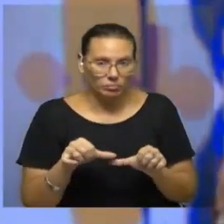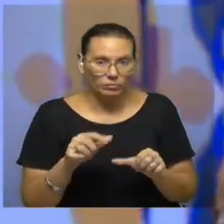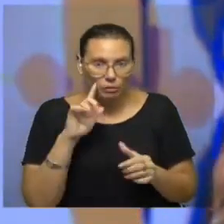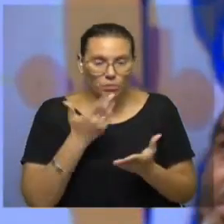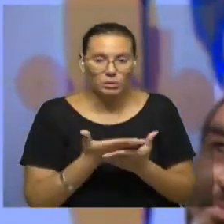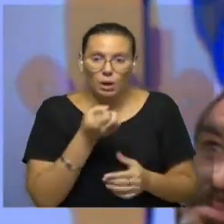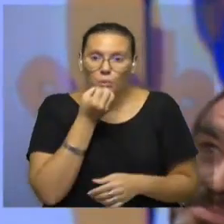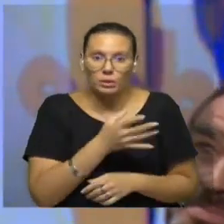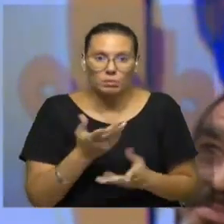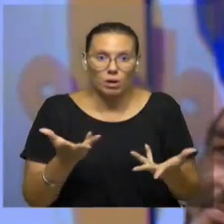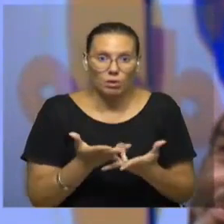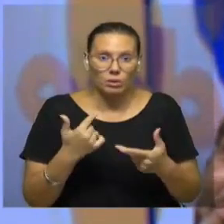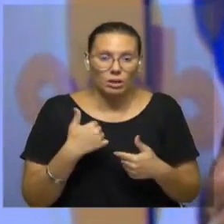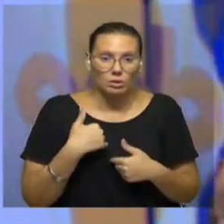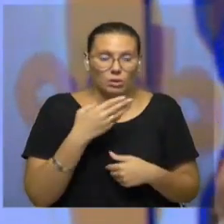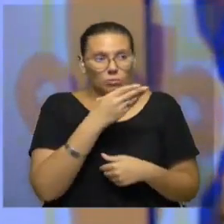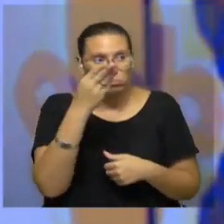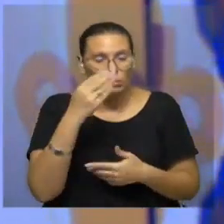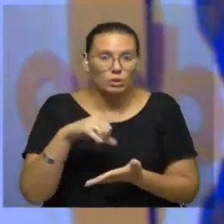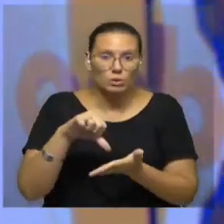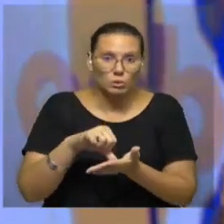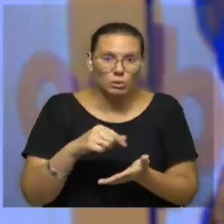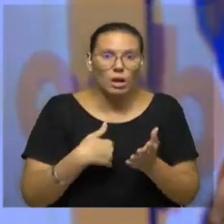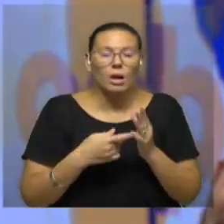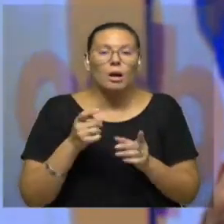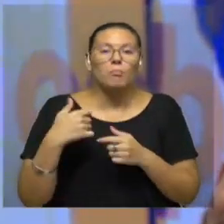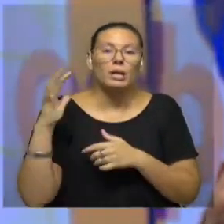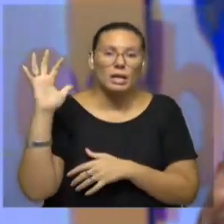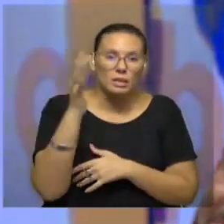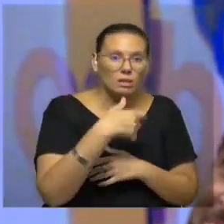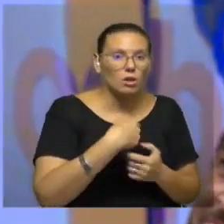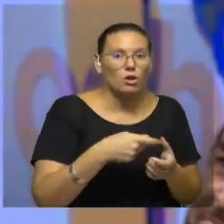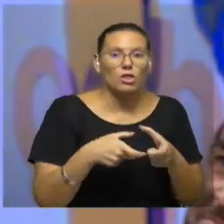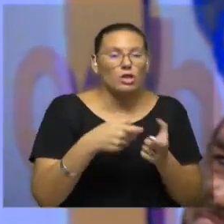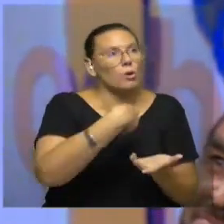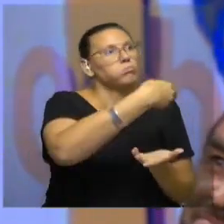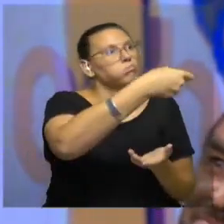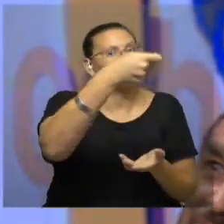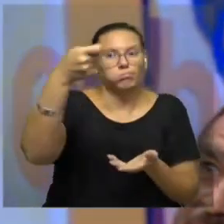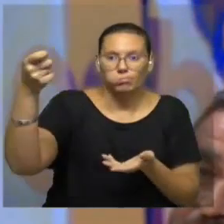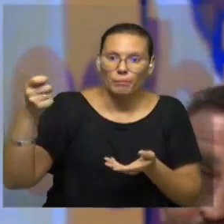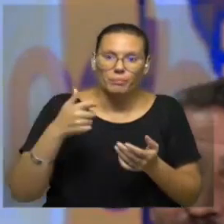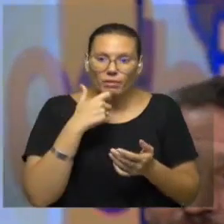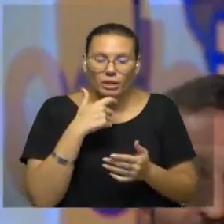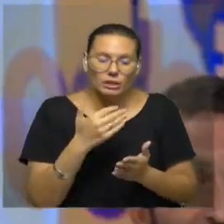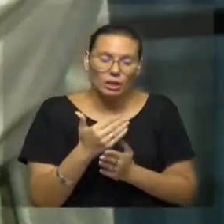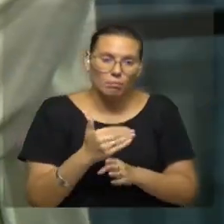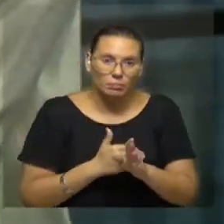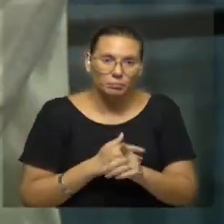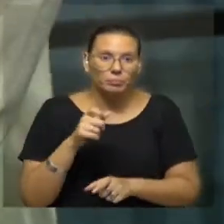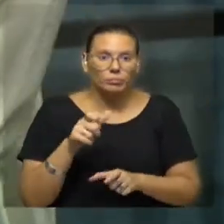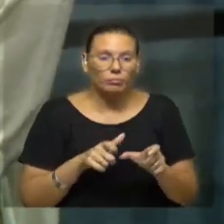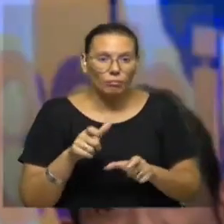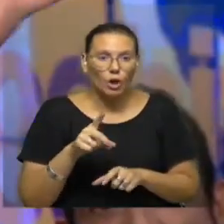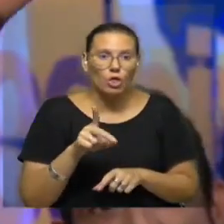Ahora me las tengo que ver yo que ando por toda la ciudad y mandando para el interior repartiendo los discos. Claro, está bien. Ya queda menos. Porque para la gente que no está